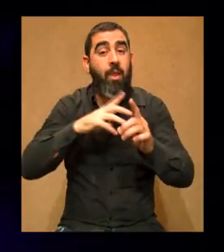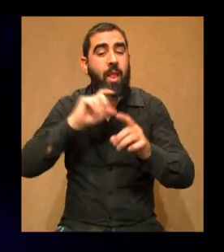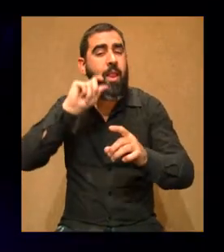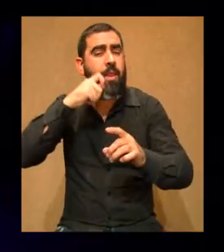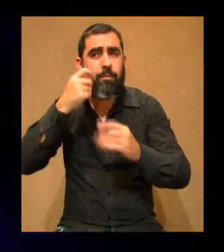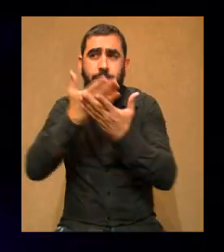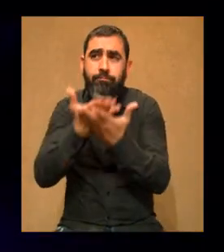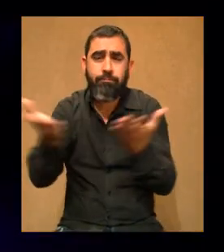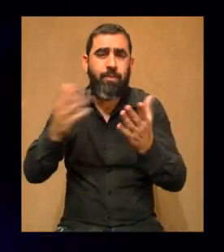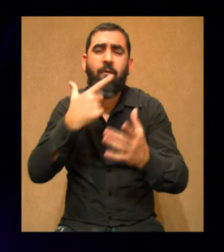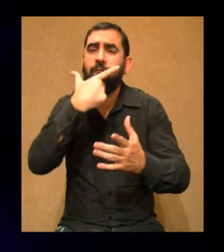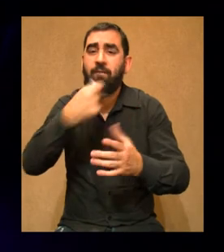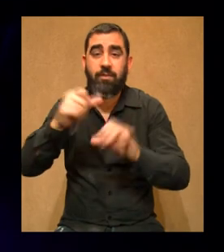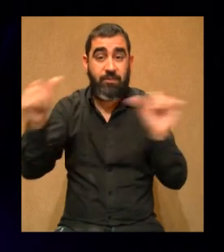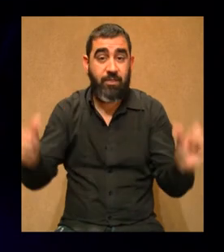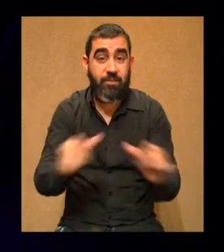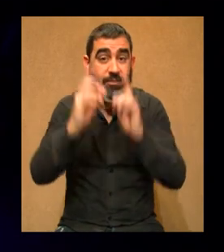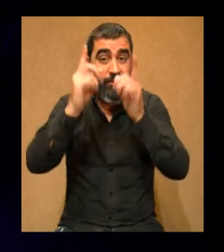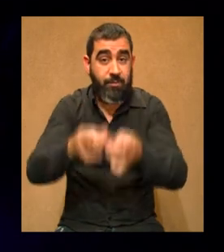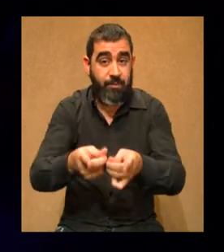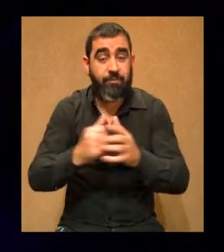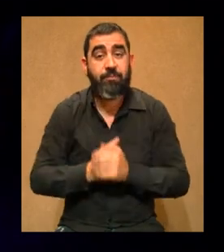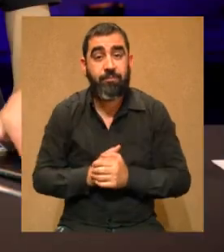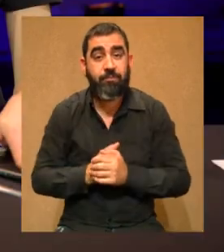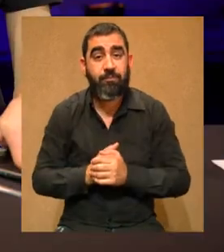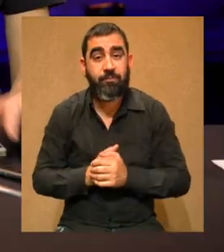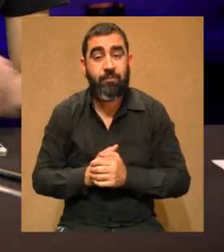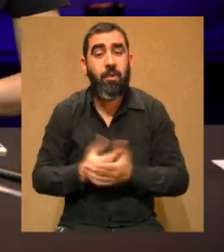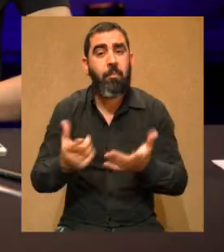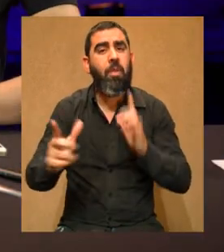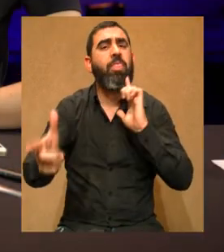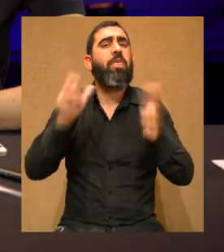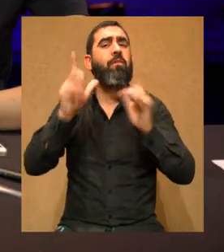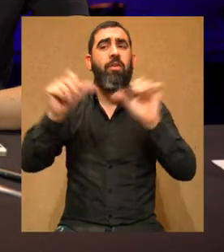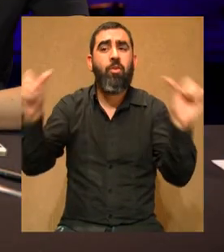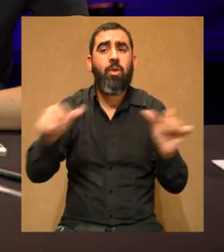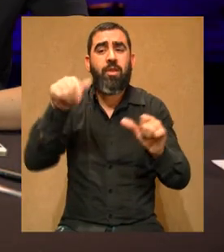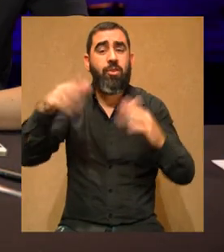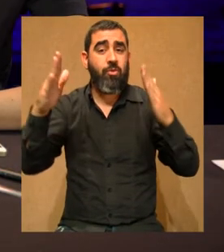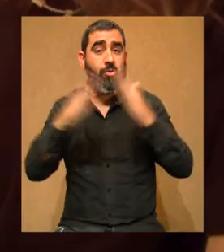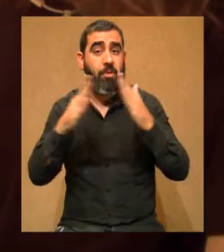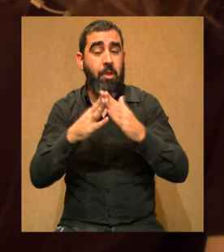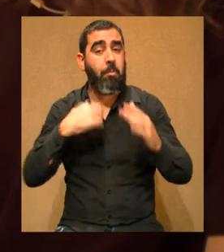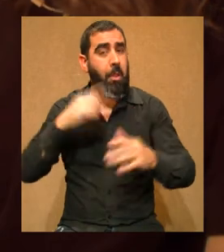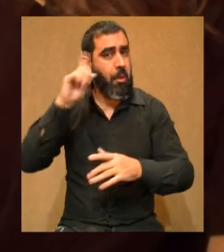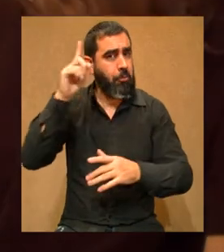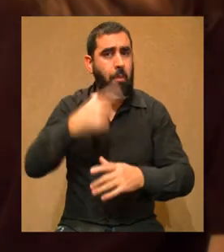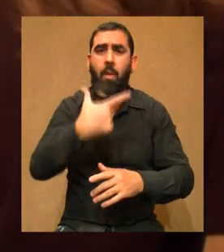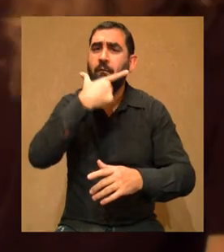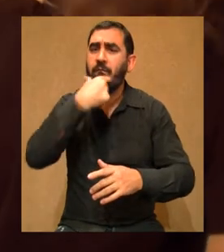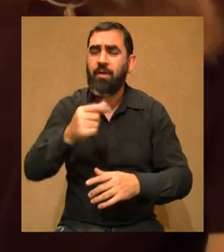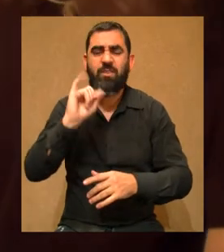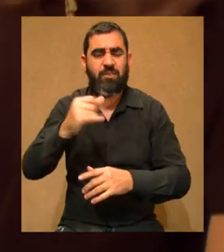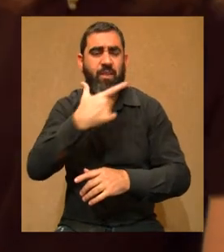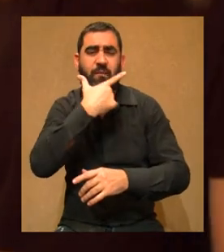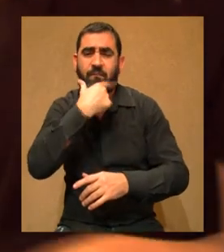es un efecto tan lindo y tan fácil de hacer creo que divertido hacer esto en casa no sabía que era tan fácil